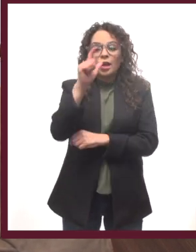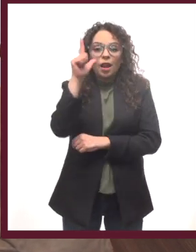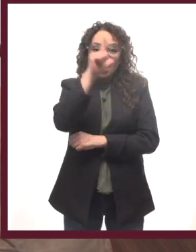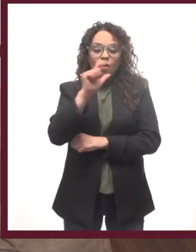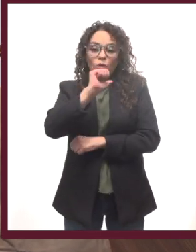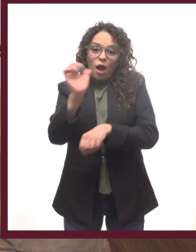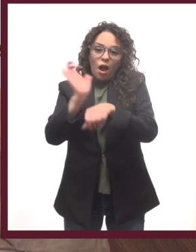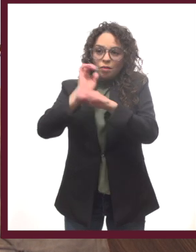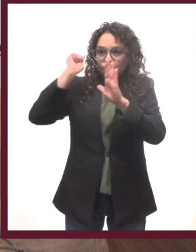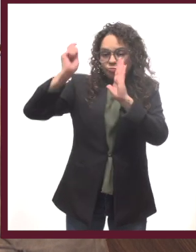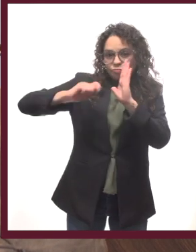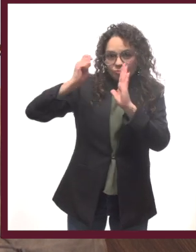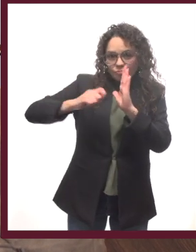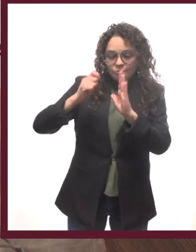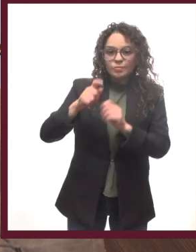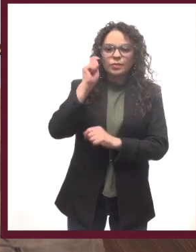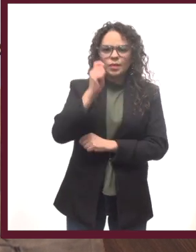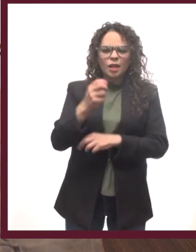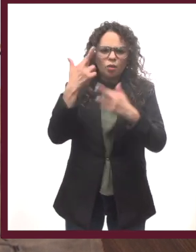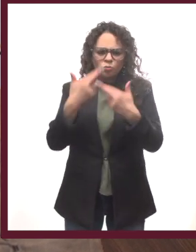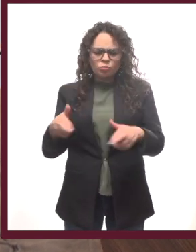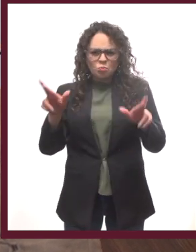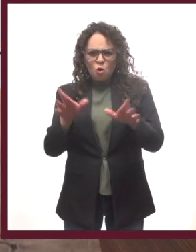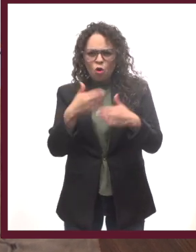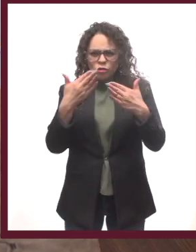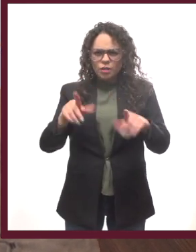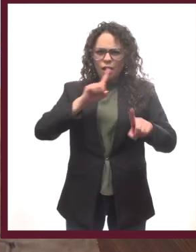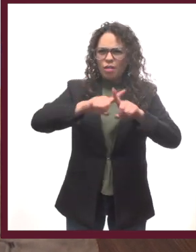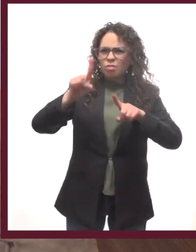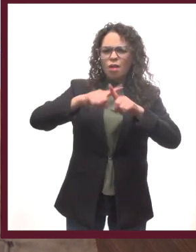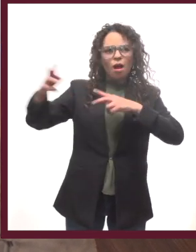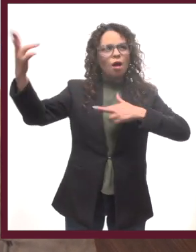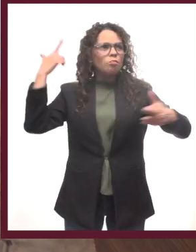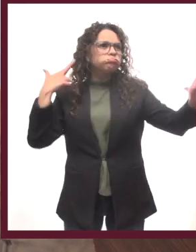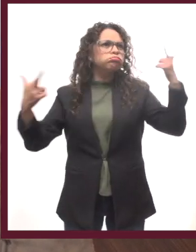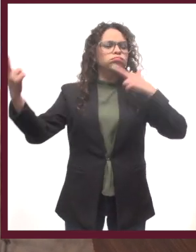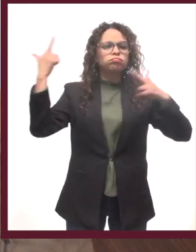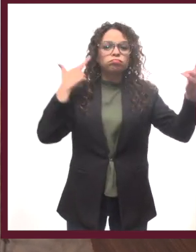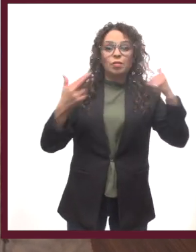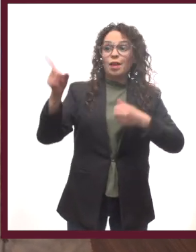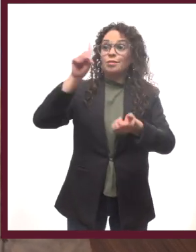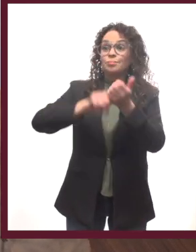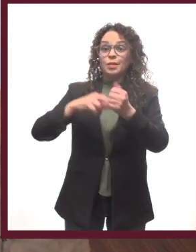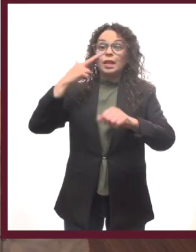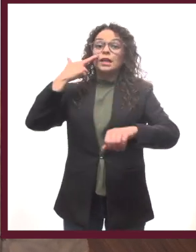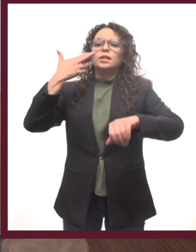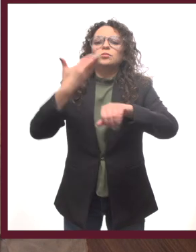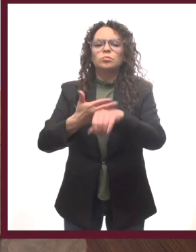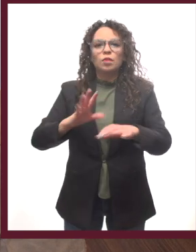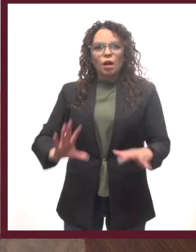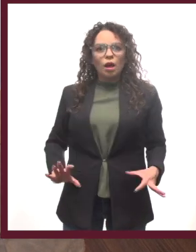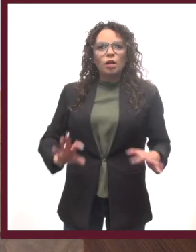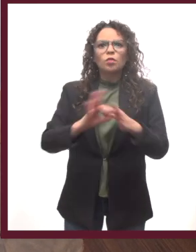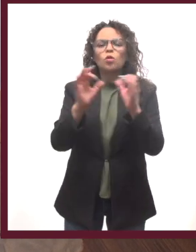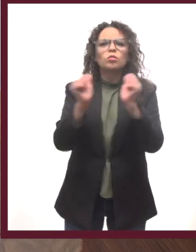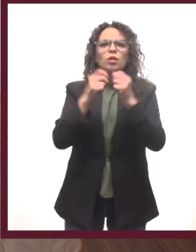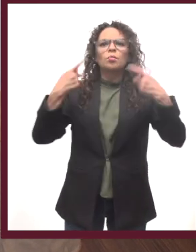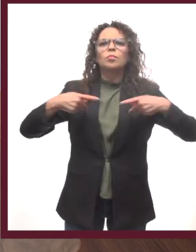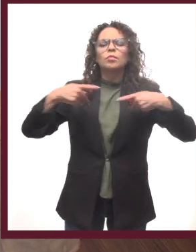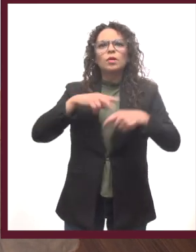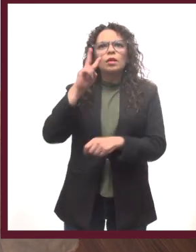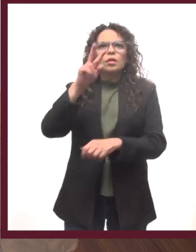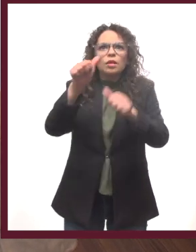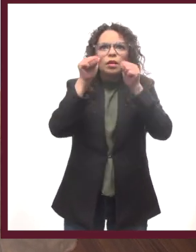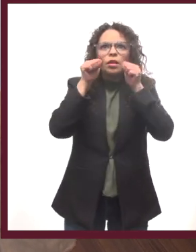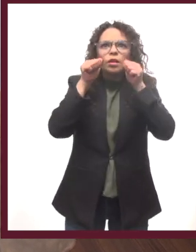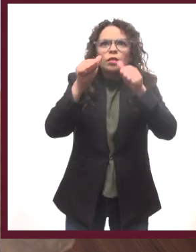en el lenguaje cinematográfico. Desde las bandas sonoras hasta los efectos, el sonido es el responsable de conectar con el